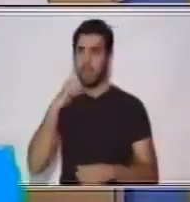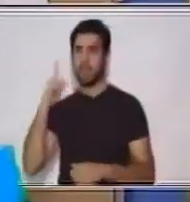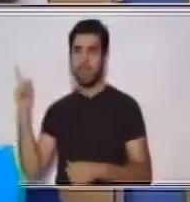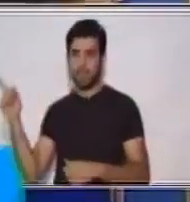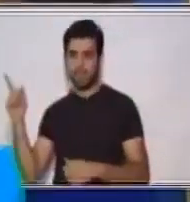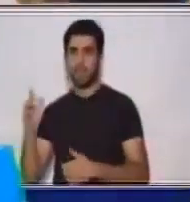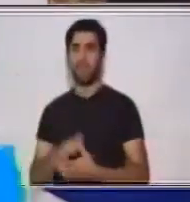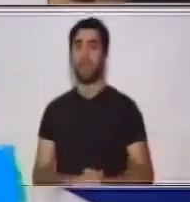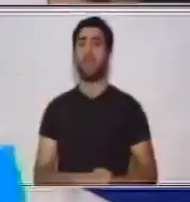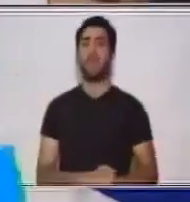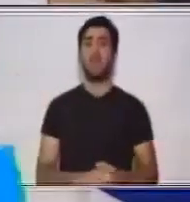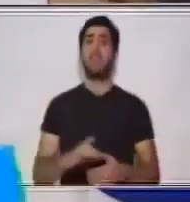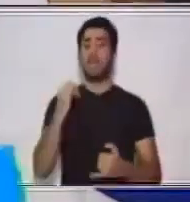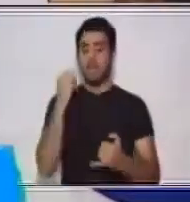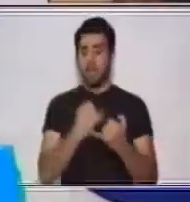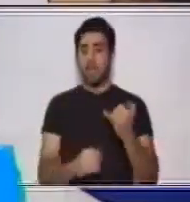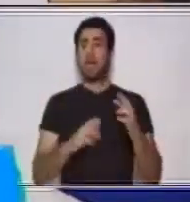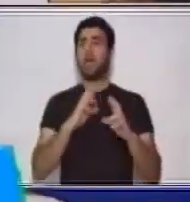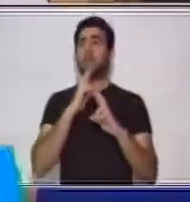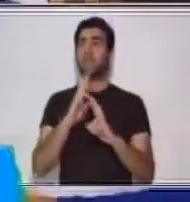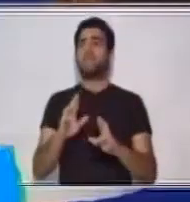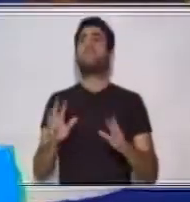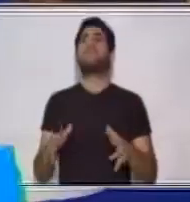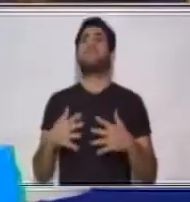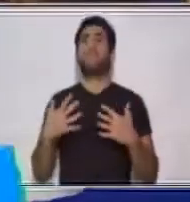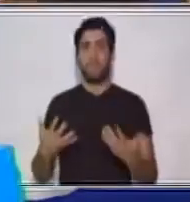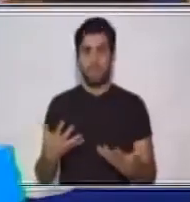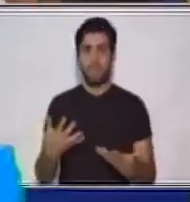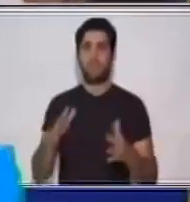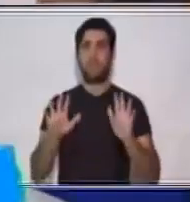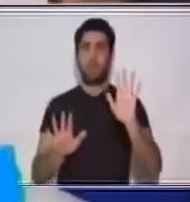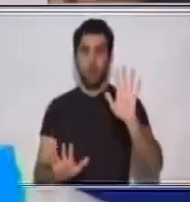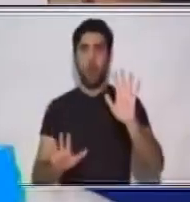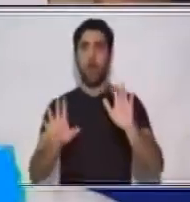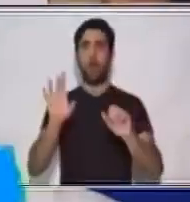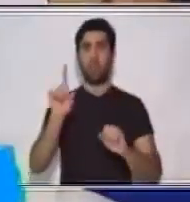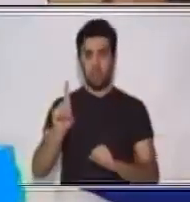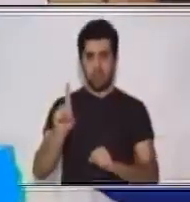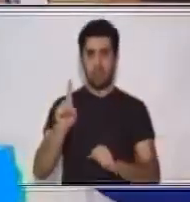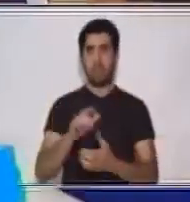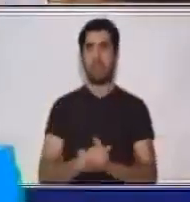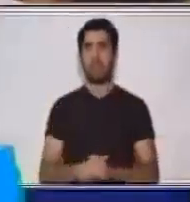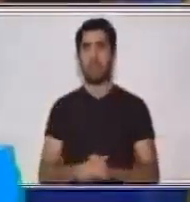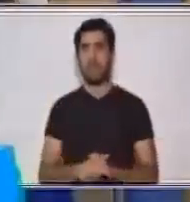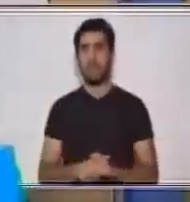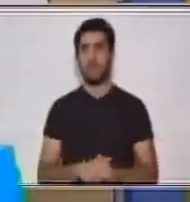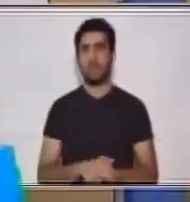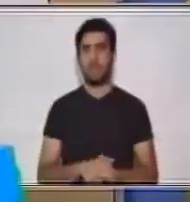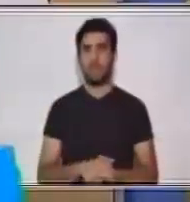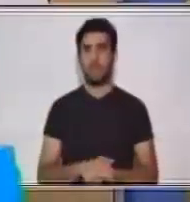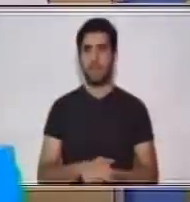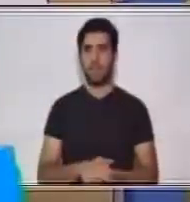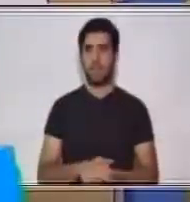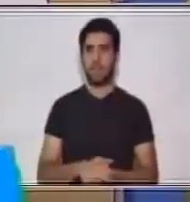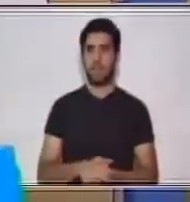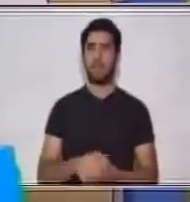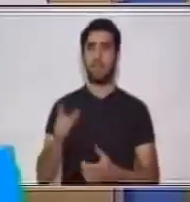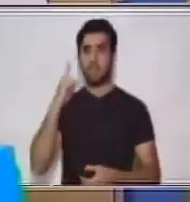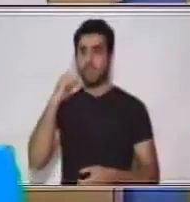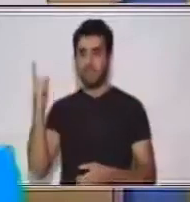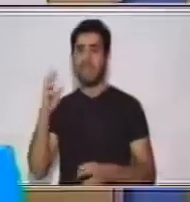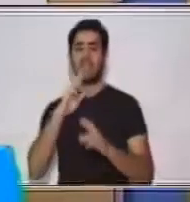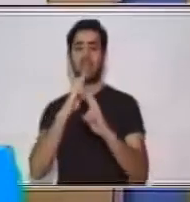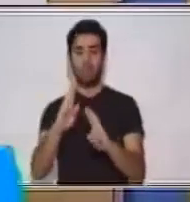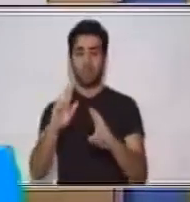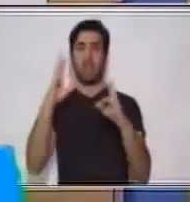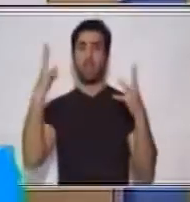Entonces mi resultado es 11. Se recuerdan que acá bajamos el 5. Este es mi